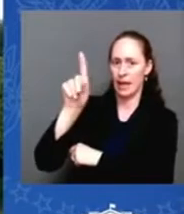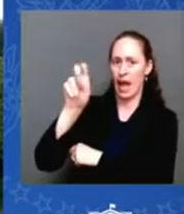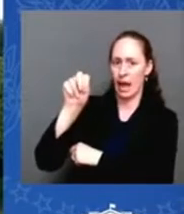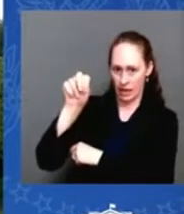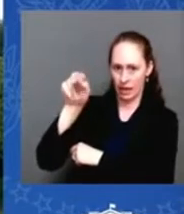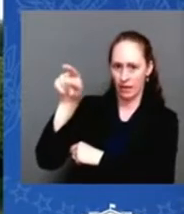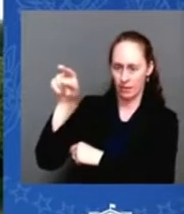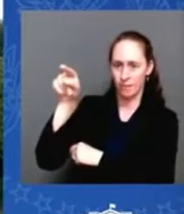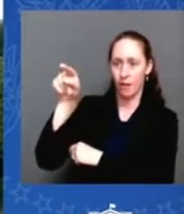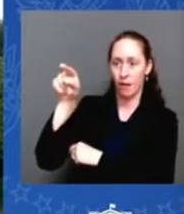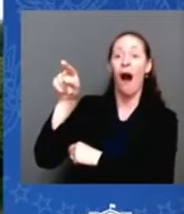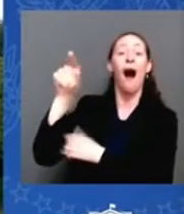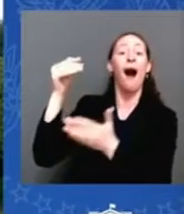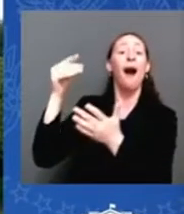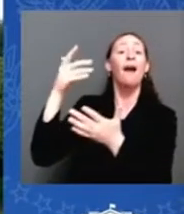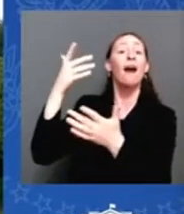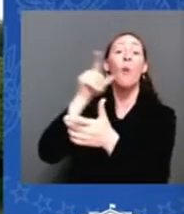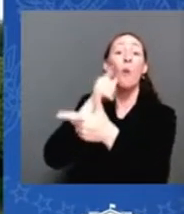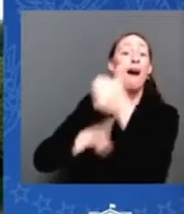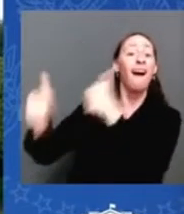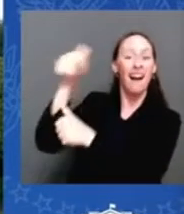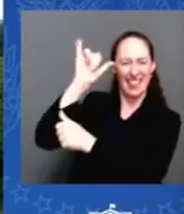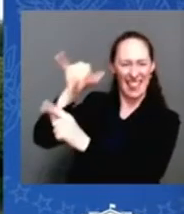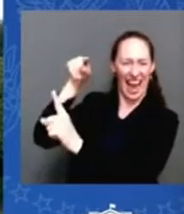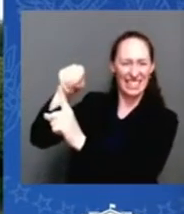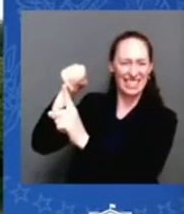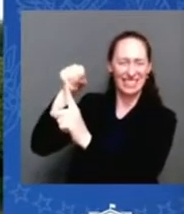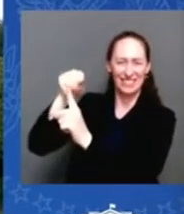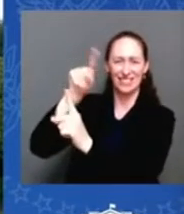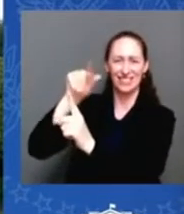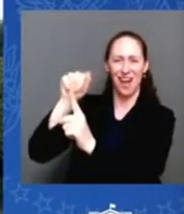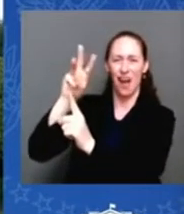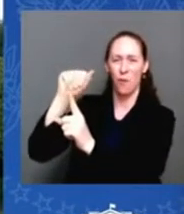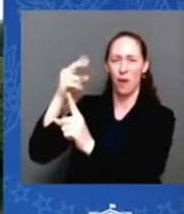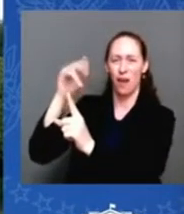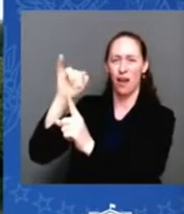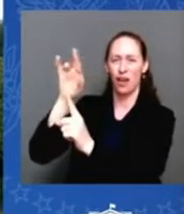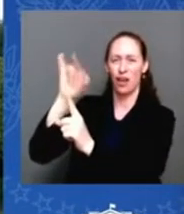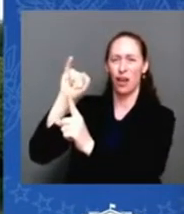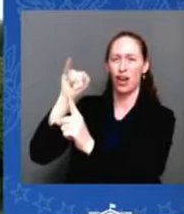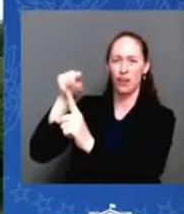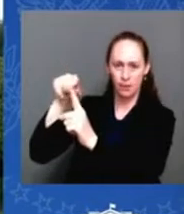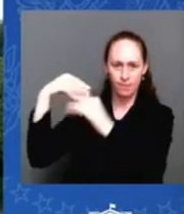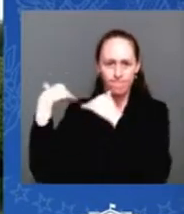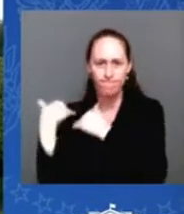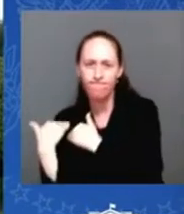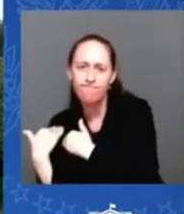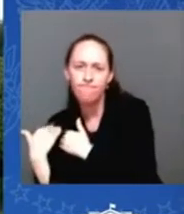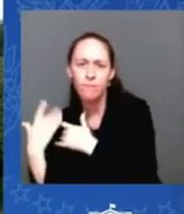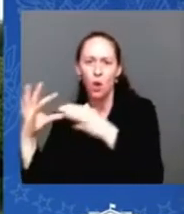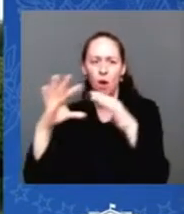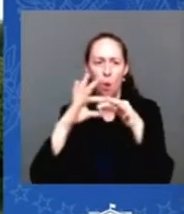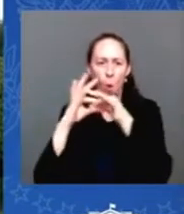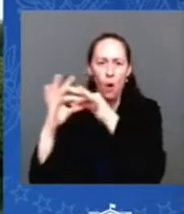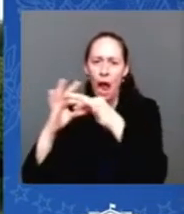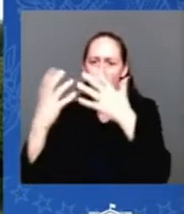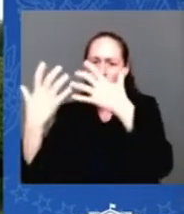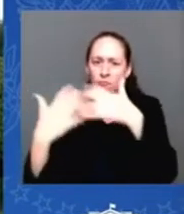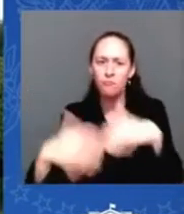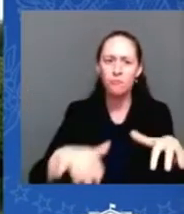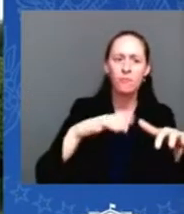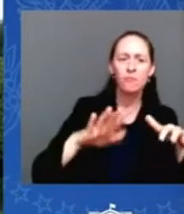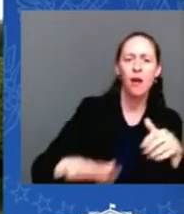pesar de que se retiró de Afganistán en una retirada realmente caótica, con esas imágenes devastadoras que vimos de